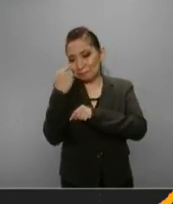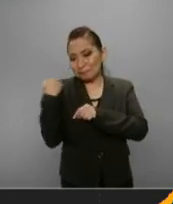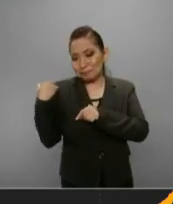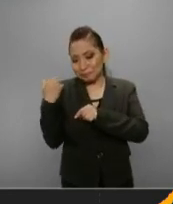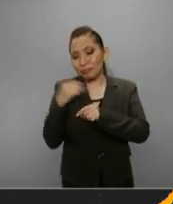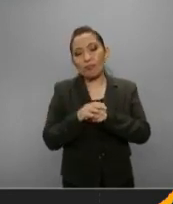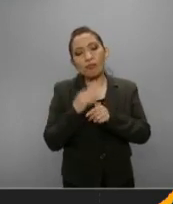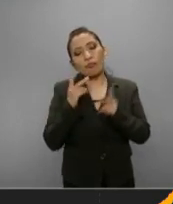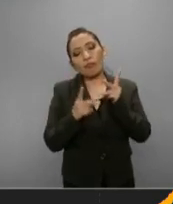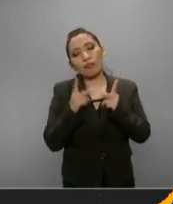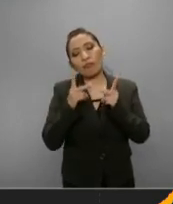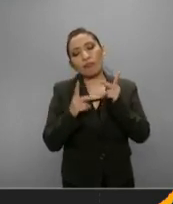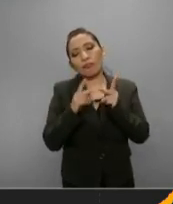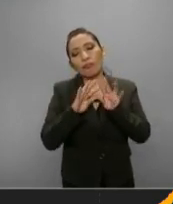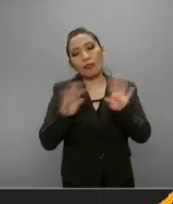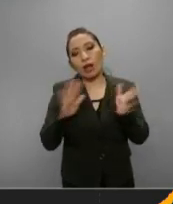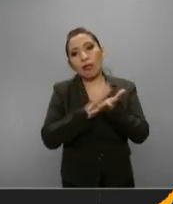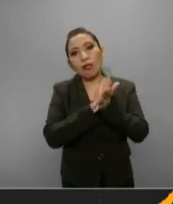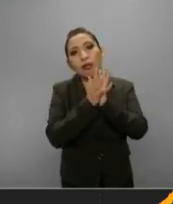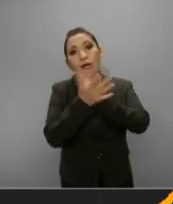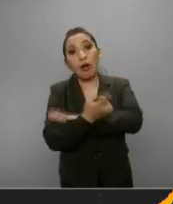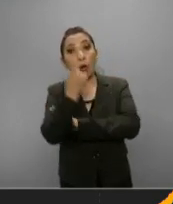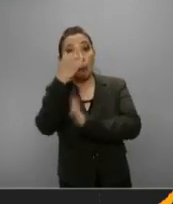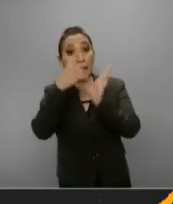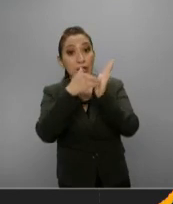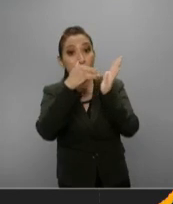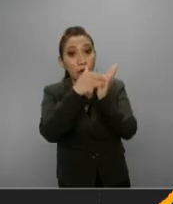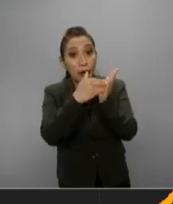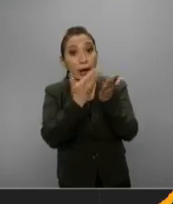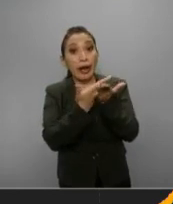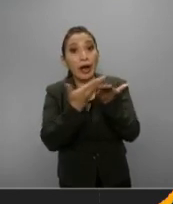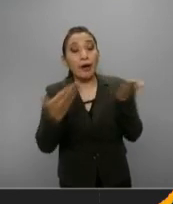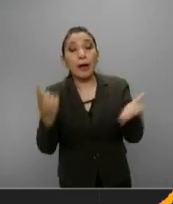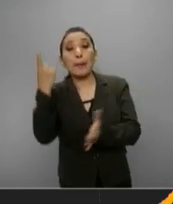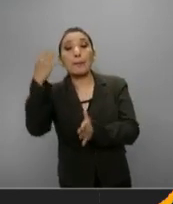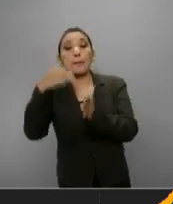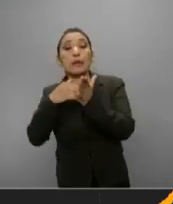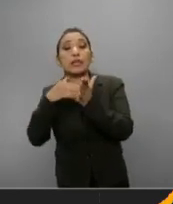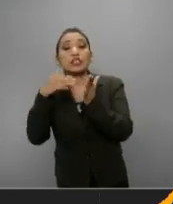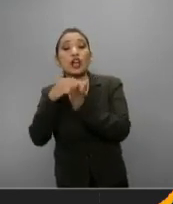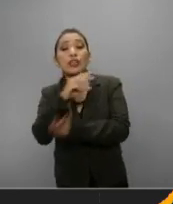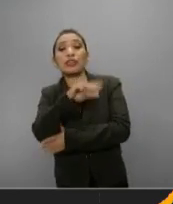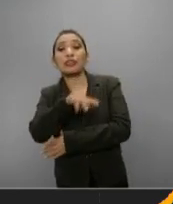horas, han pasado de 1 millón a